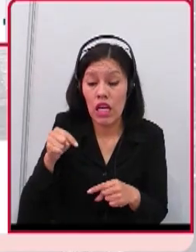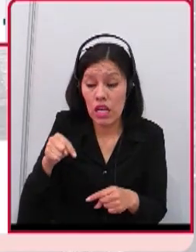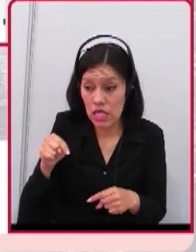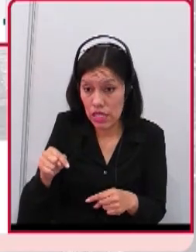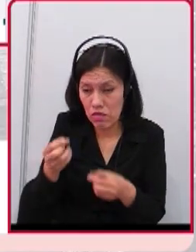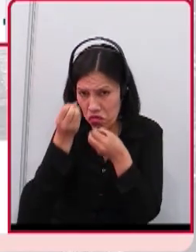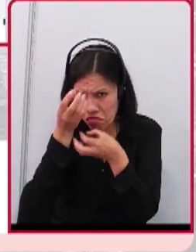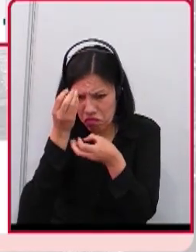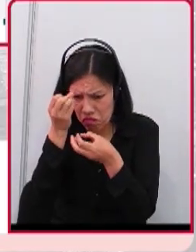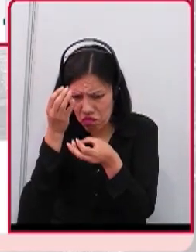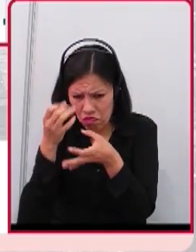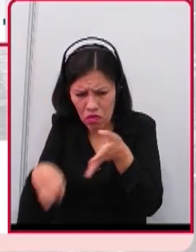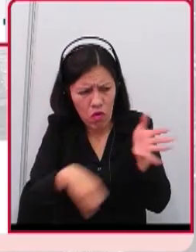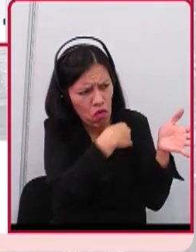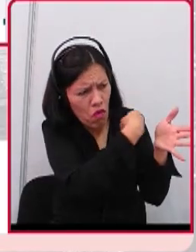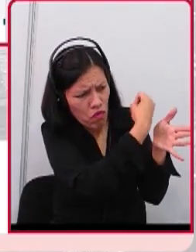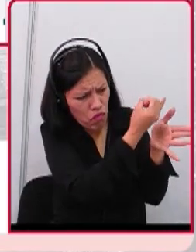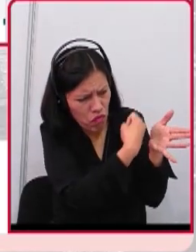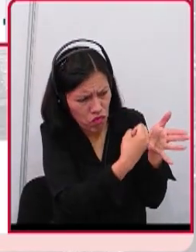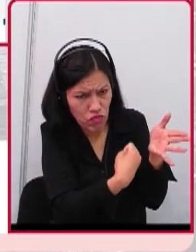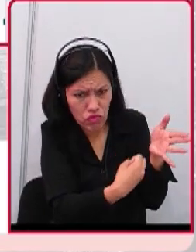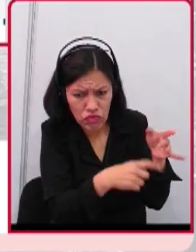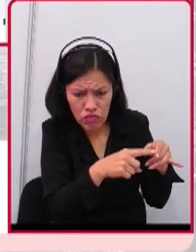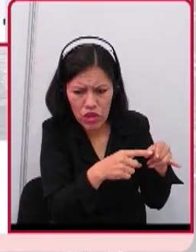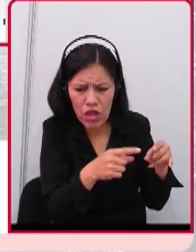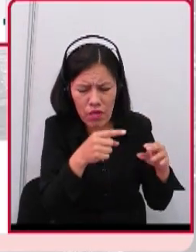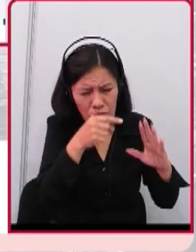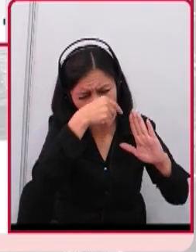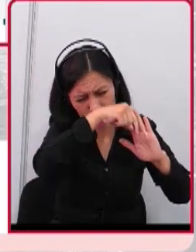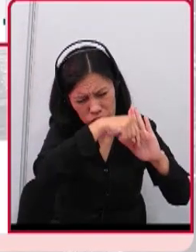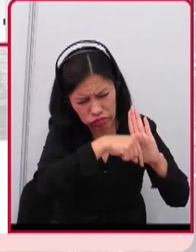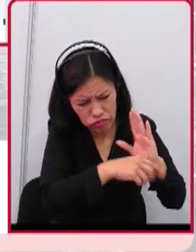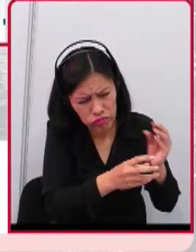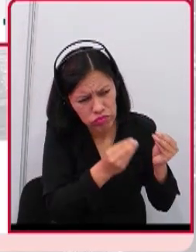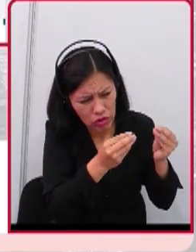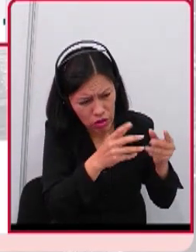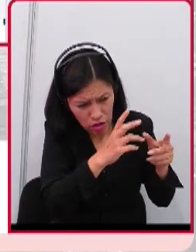planos a este nivel de la profundización, donde podemos encontrar